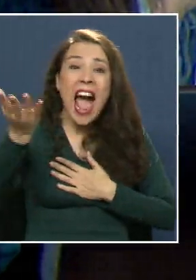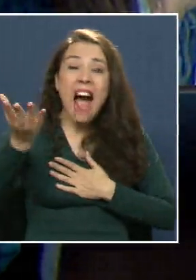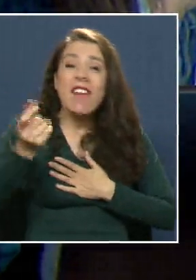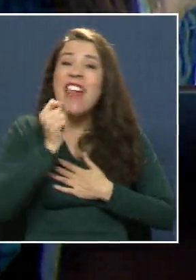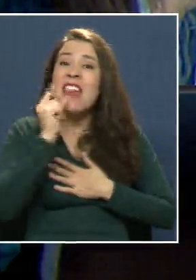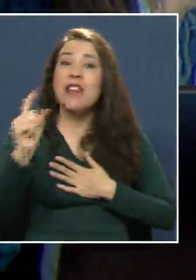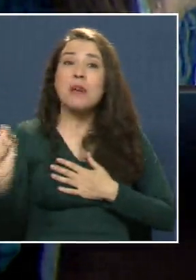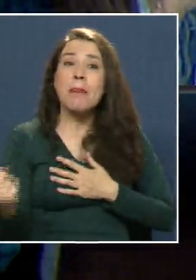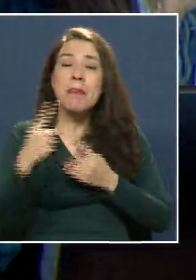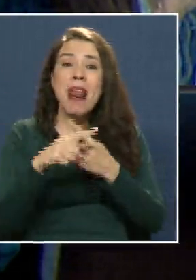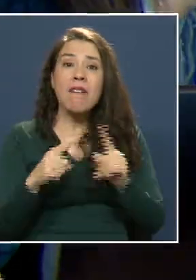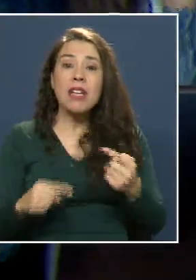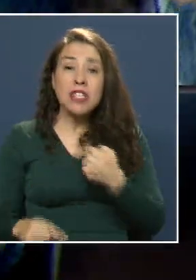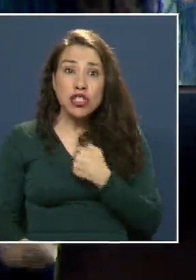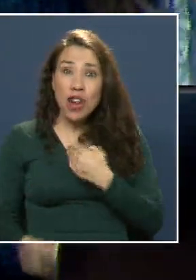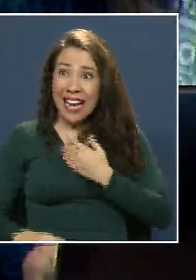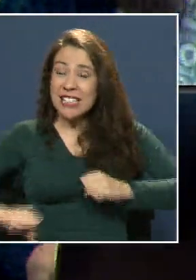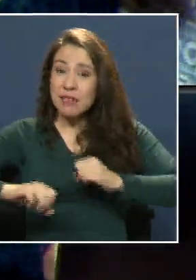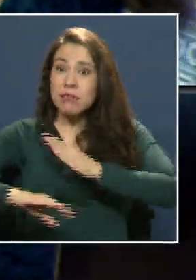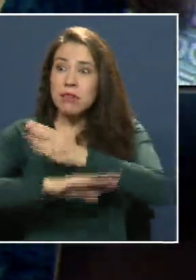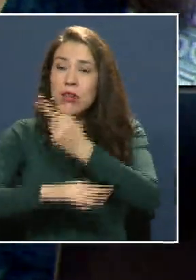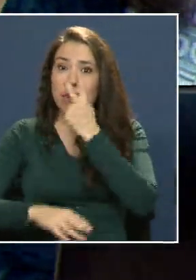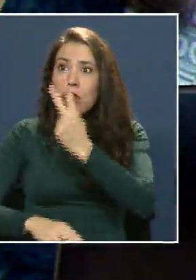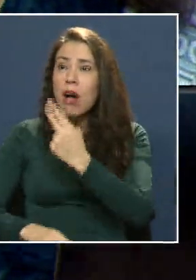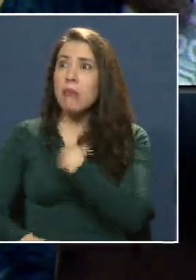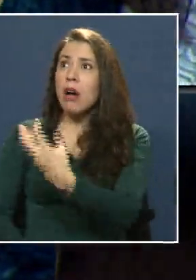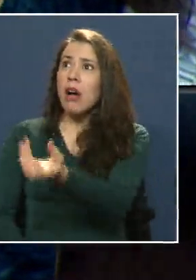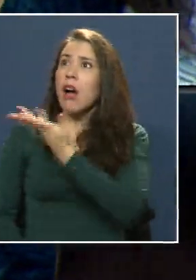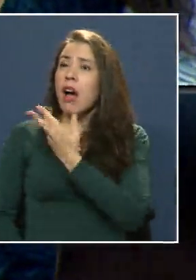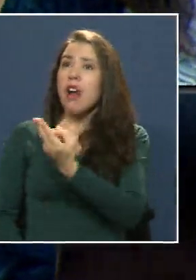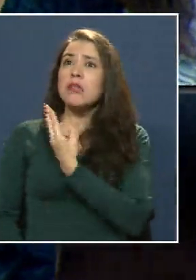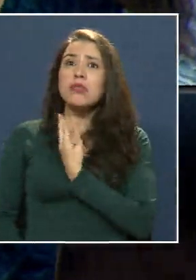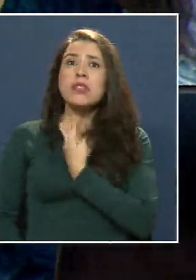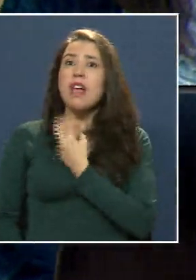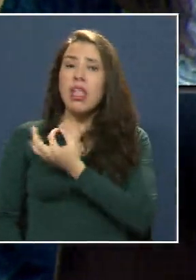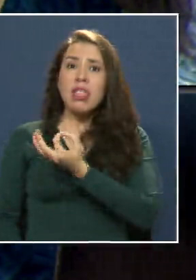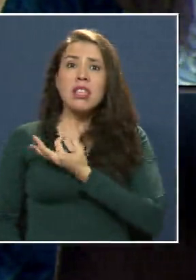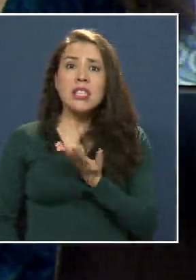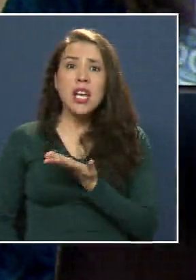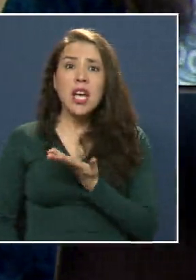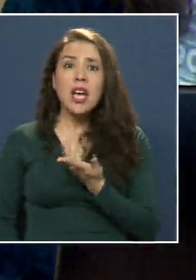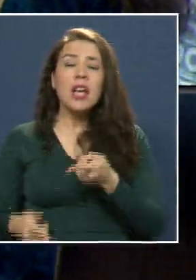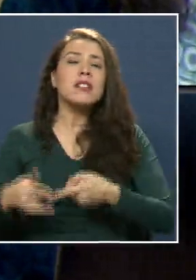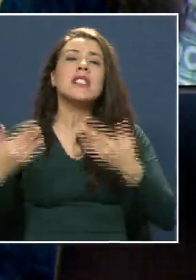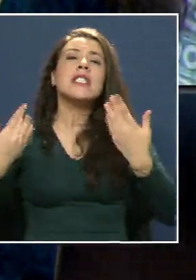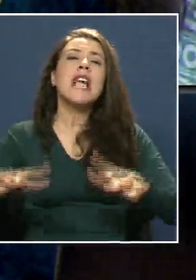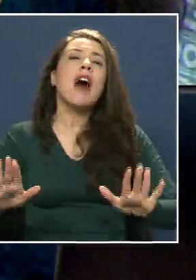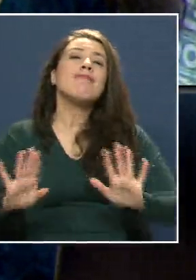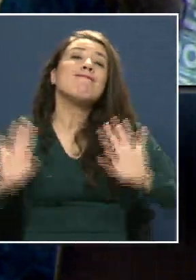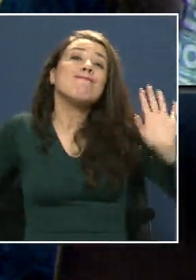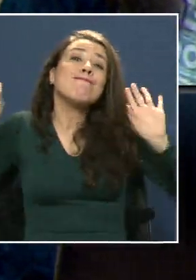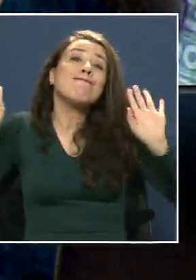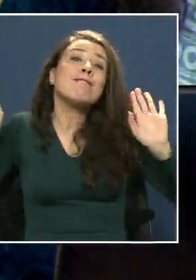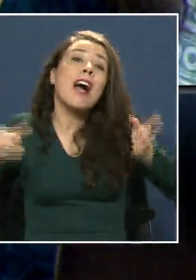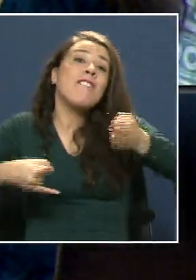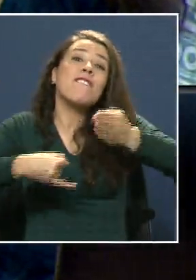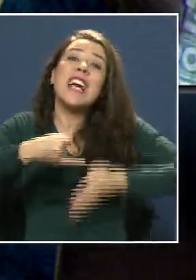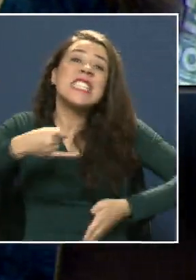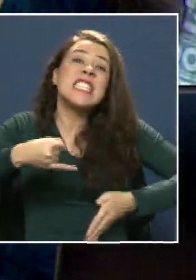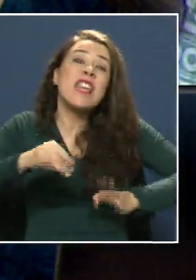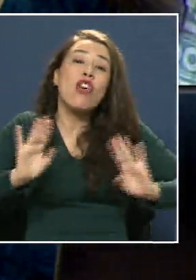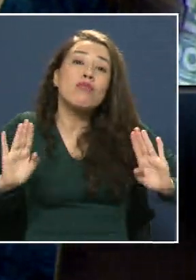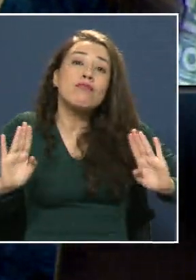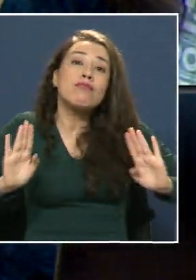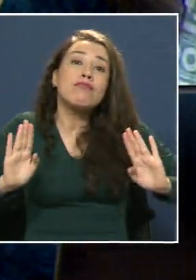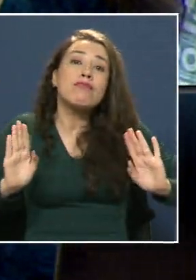vez, me encontré con esta noticia, con que estos casos ya estaban prescritos. Por lo tanto,